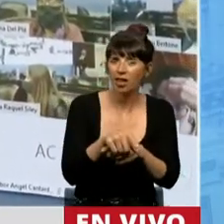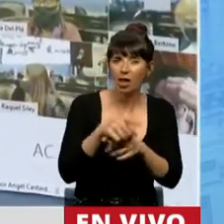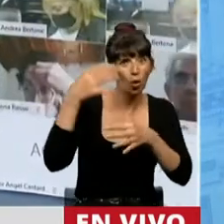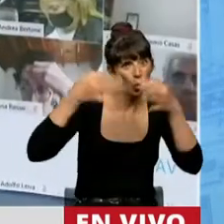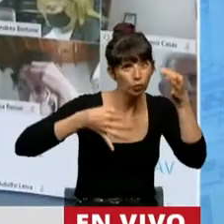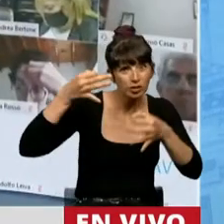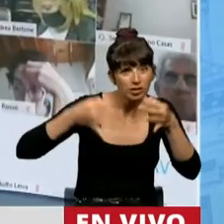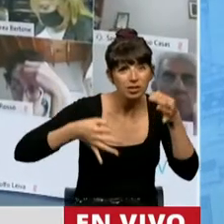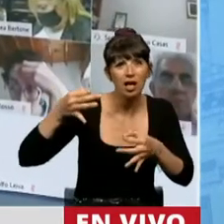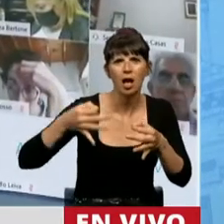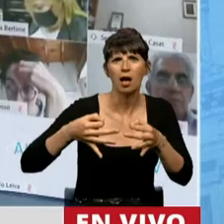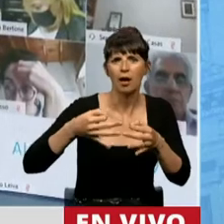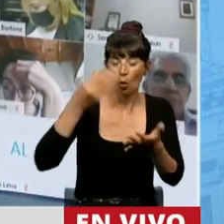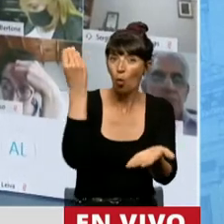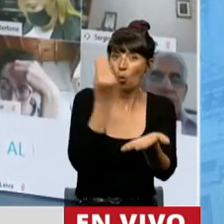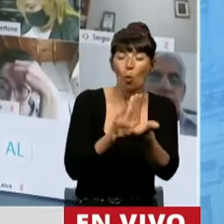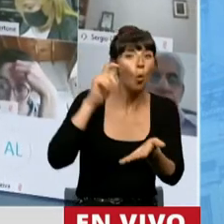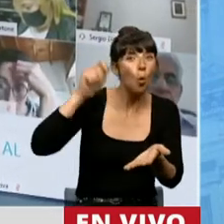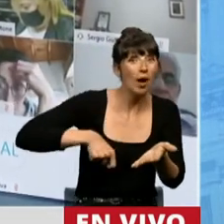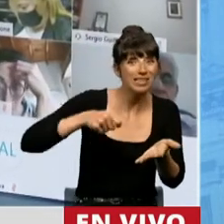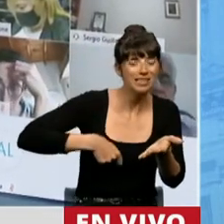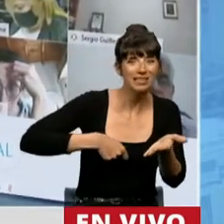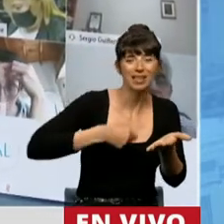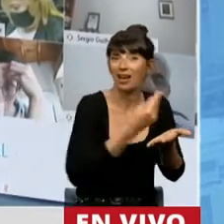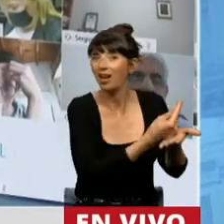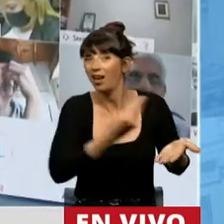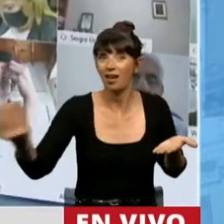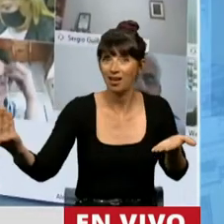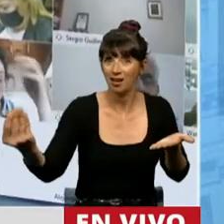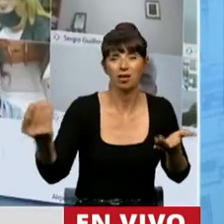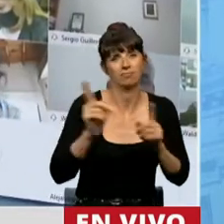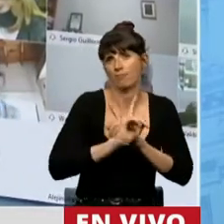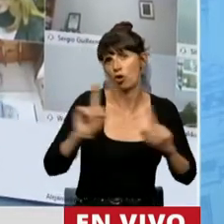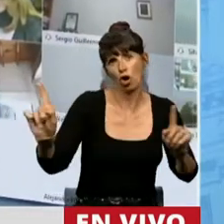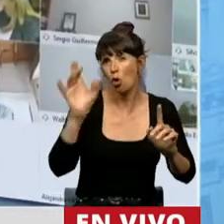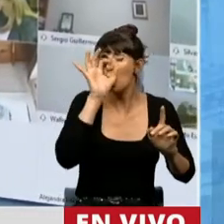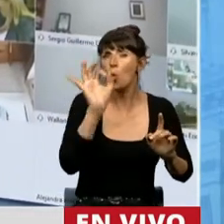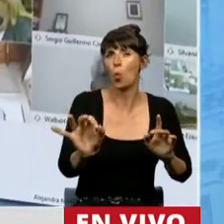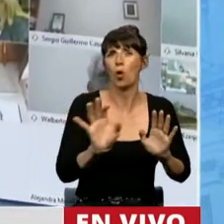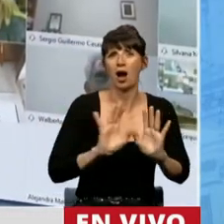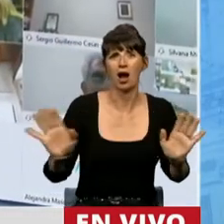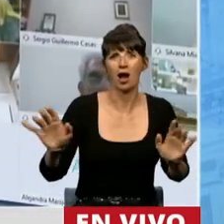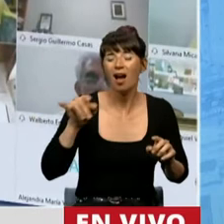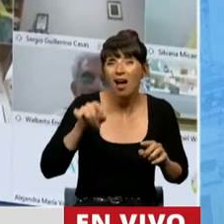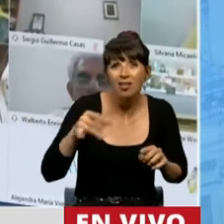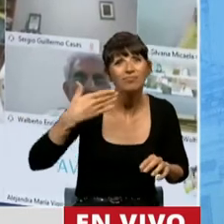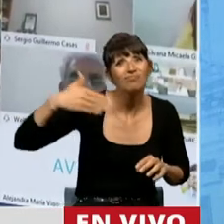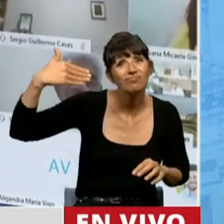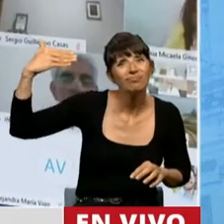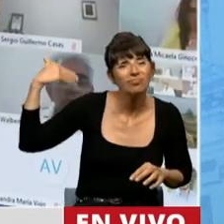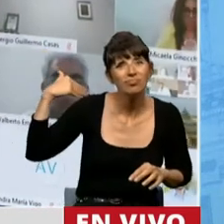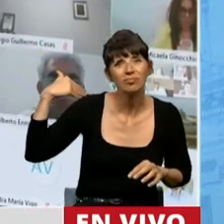que titularizan a un juez. Y acá ha ocurrido esto. Esos precedentes habían ocurrido únicamente en